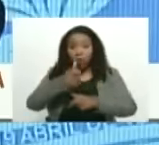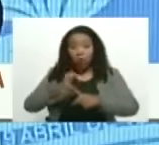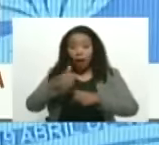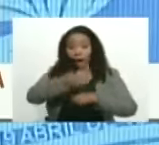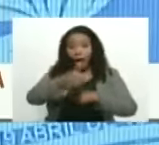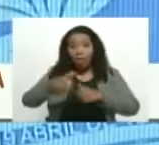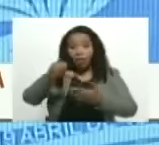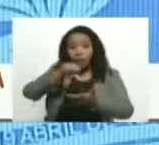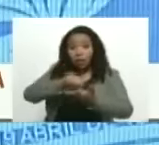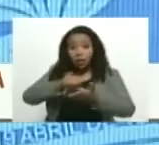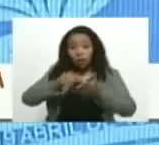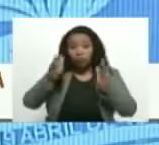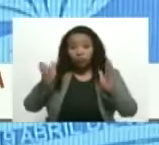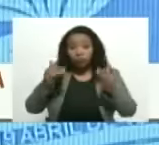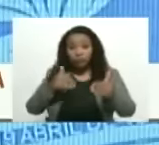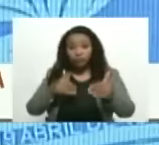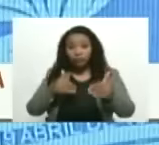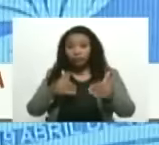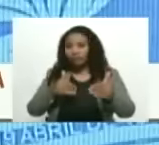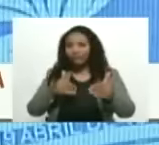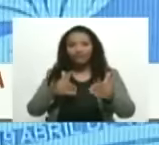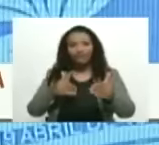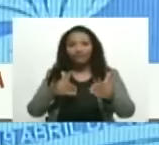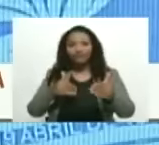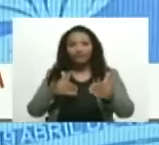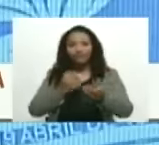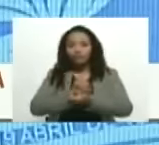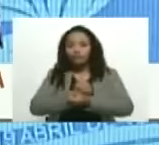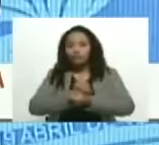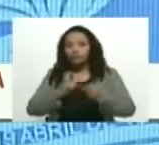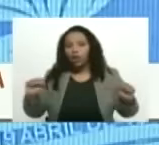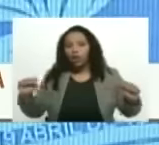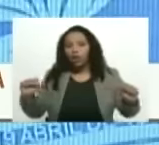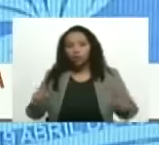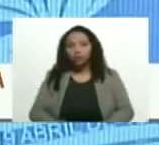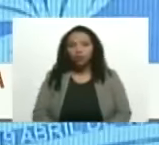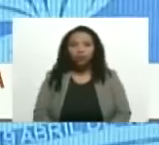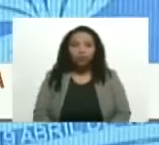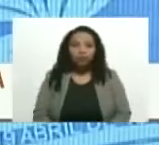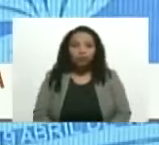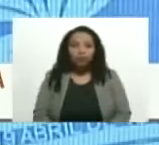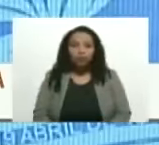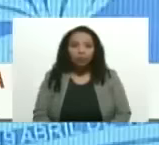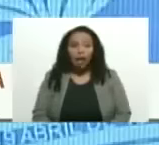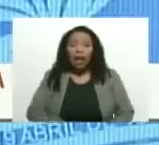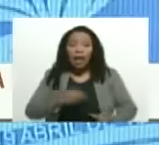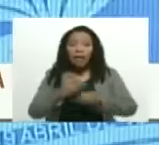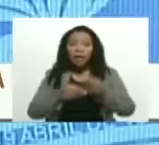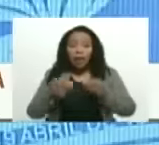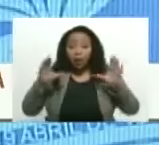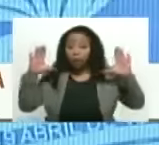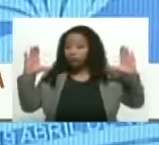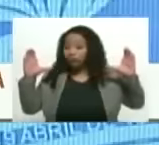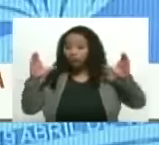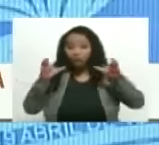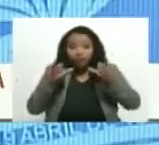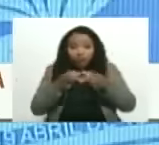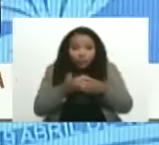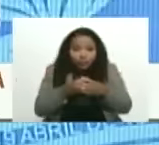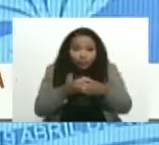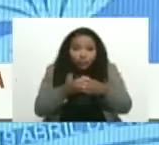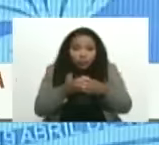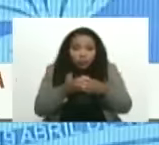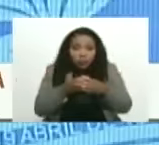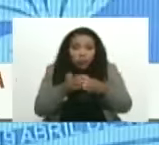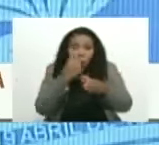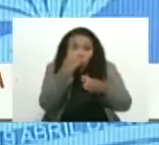votación, completamente imposible. Al nuclear los centros de votación y al colocar los centros de votación